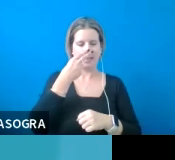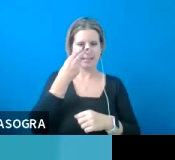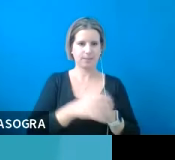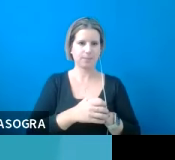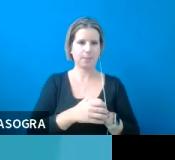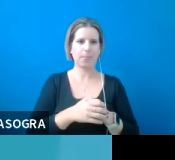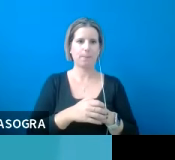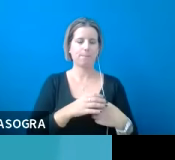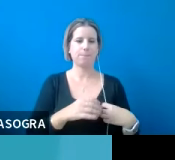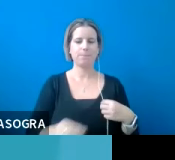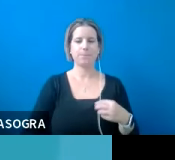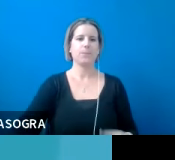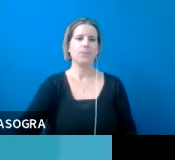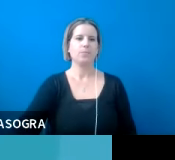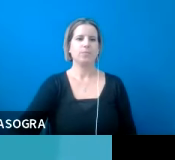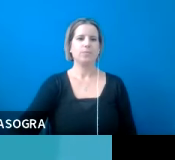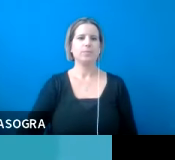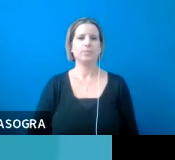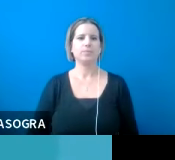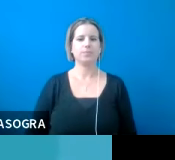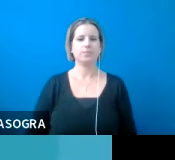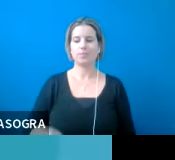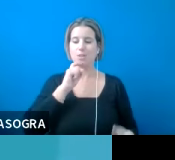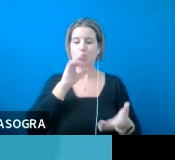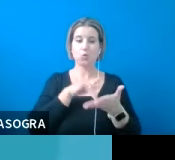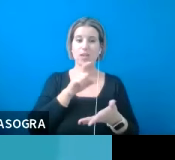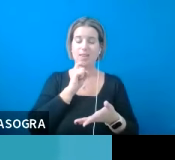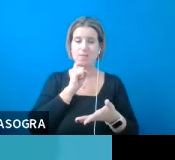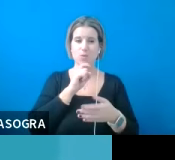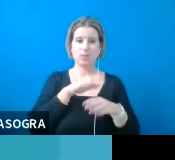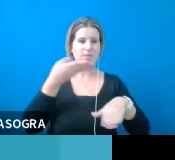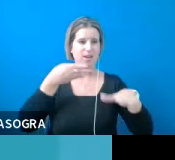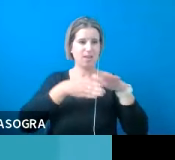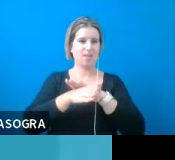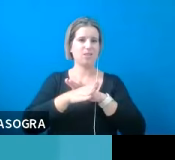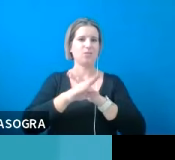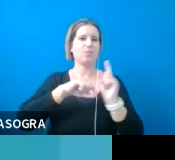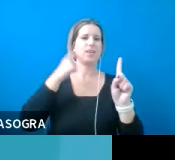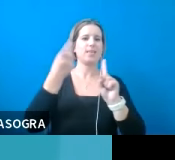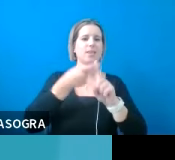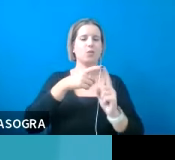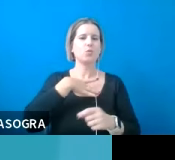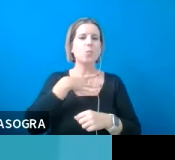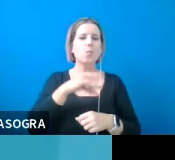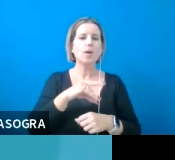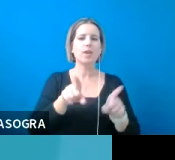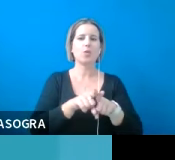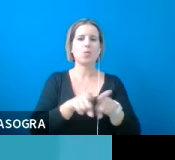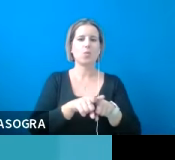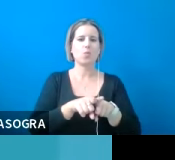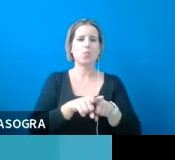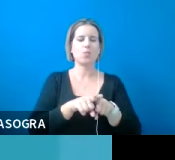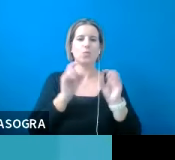en cuanto a las dificultades en el acceso al diagnóstico pues podría considerarse que